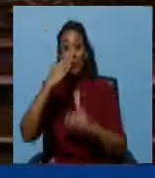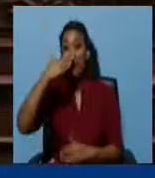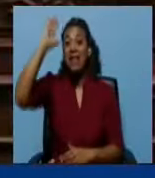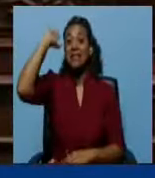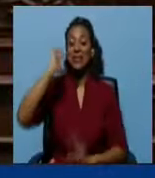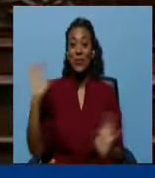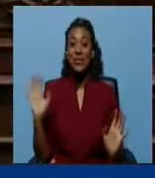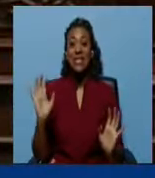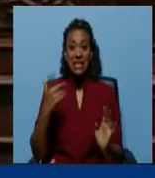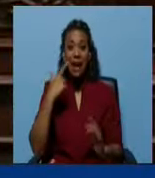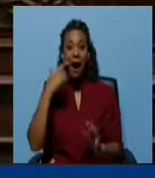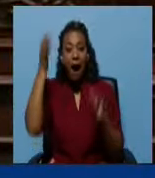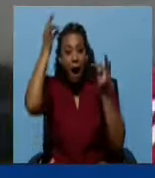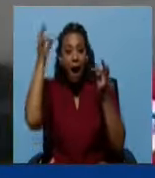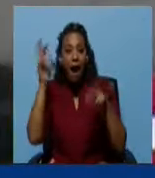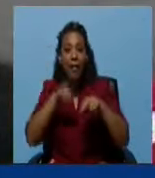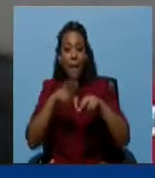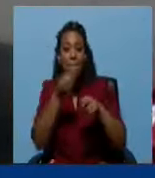¿Ya tienes cana?